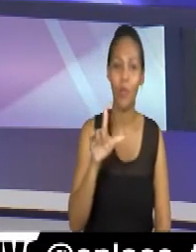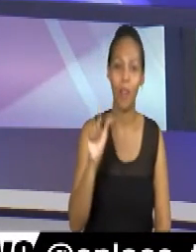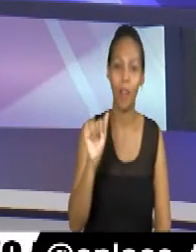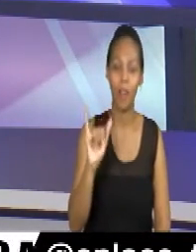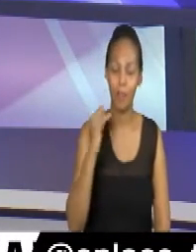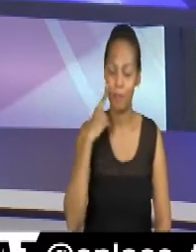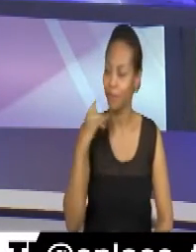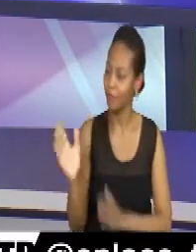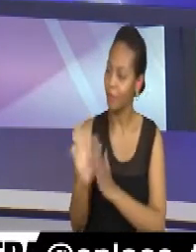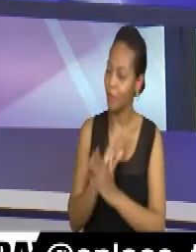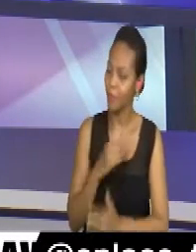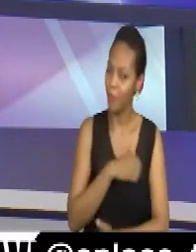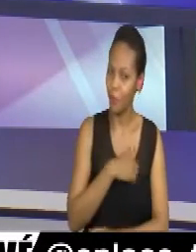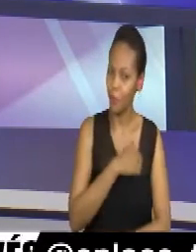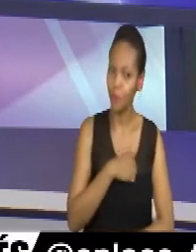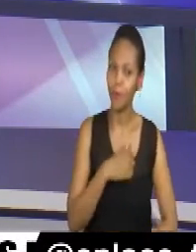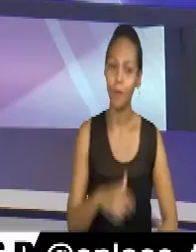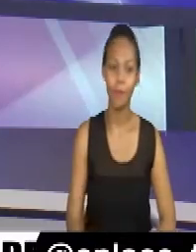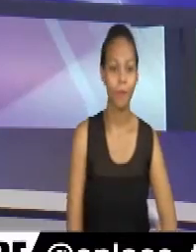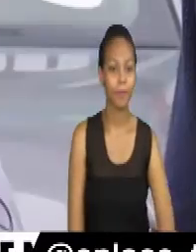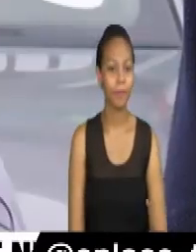nos preparó el siguiente informe.